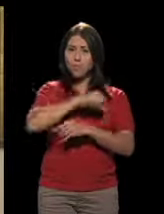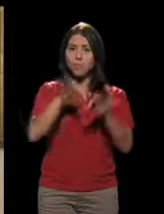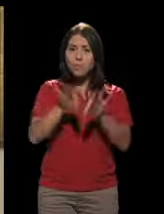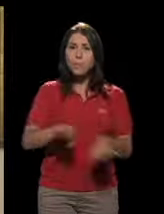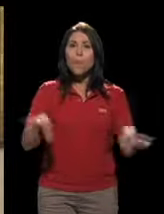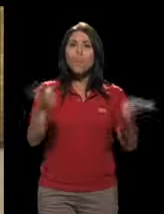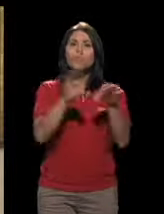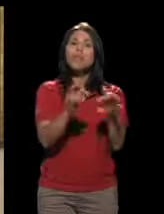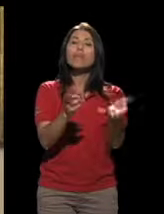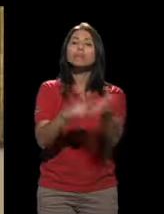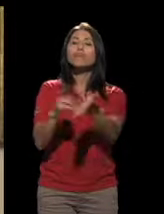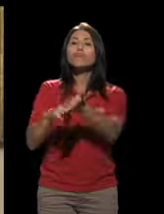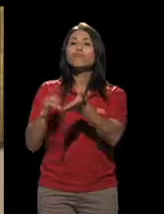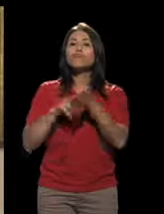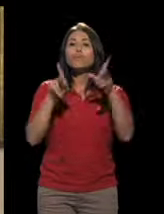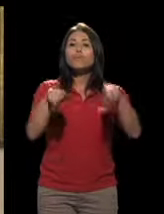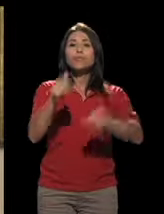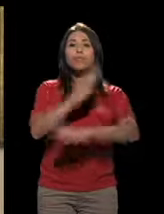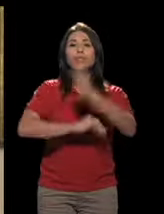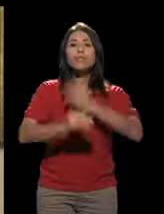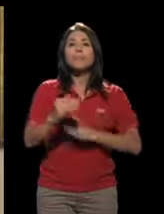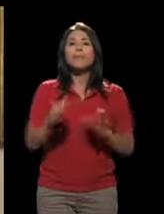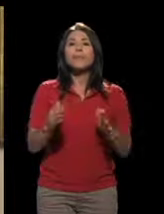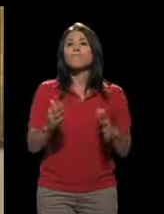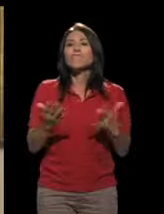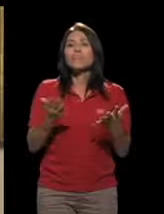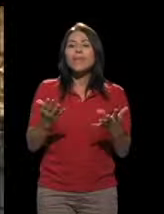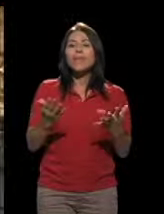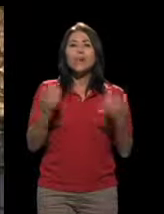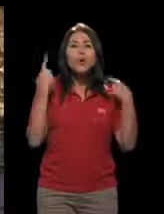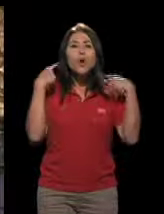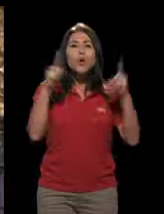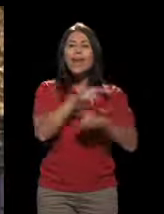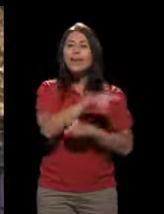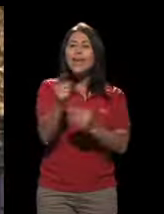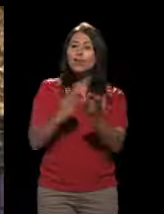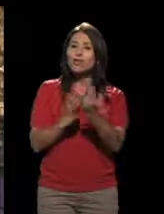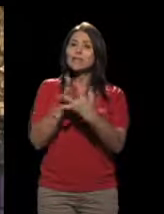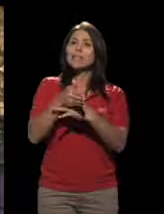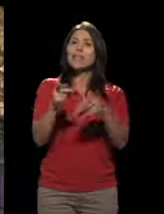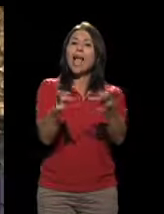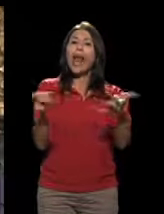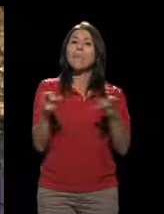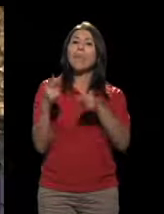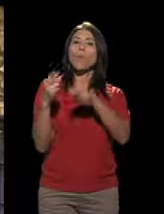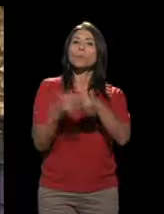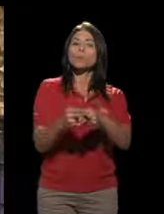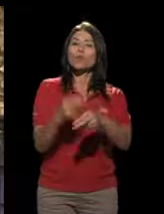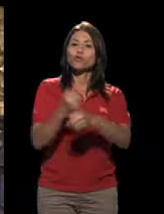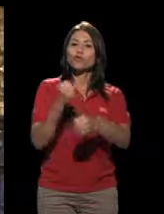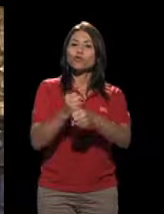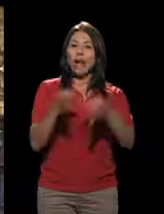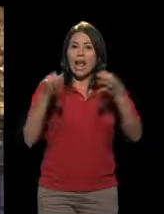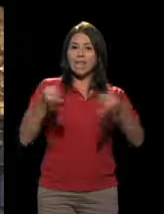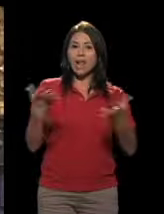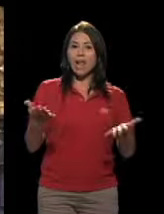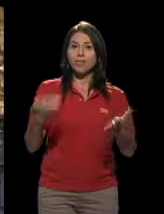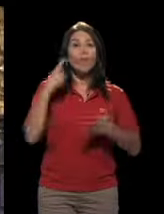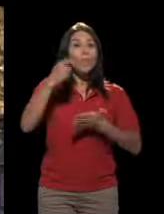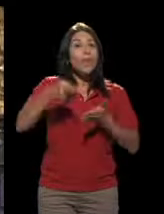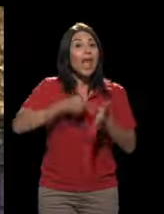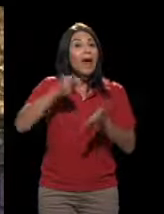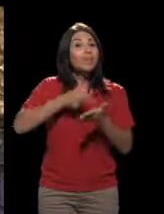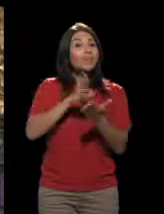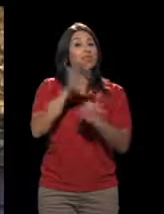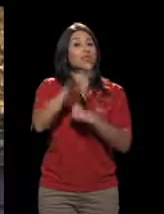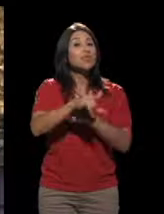importancia, ¿verdad?, de generar empleo para estas personas, cómo lograr que tengan acceso a puestos calificados? Porque de repente muchos de los proyectos de